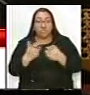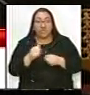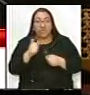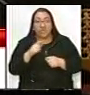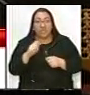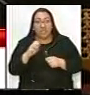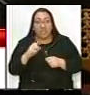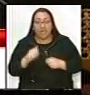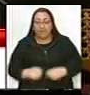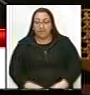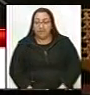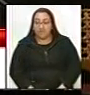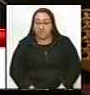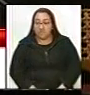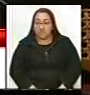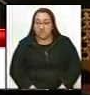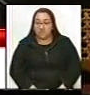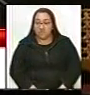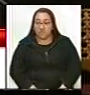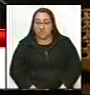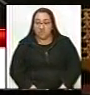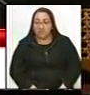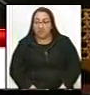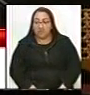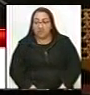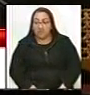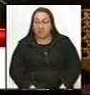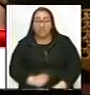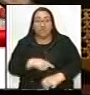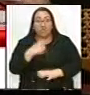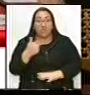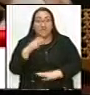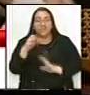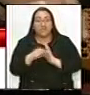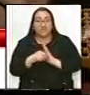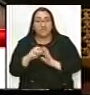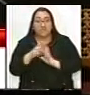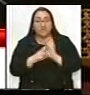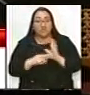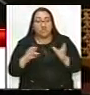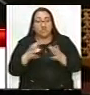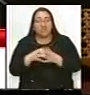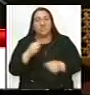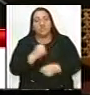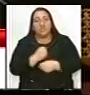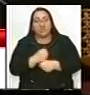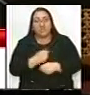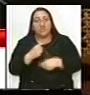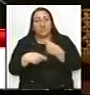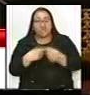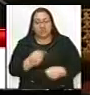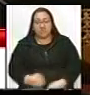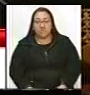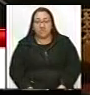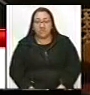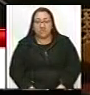y los otros proyectos regionales que ahorita se encuentran en fase de ejecución siguiente